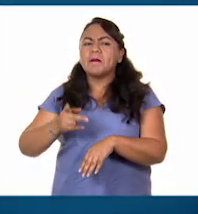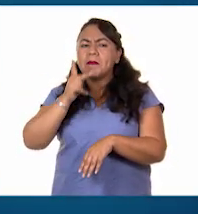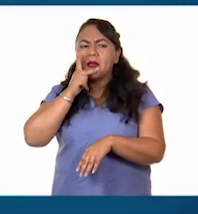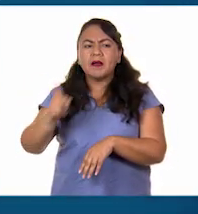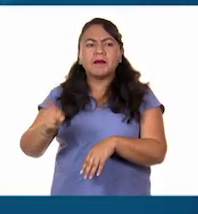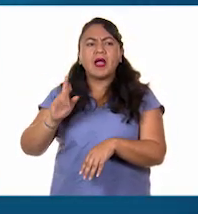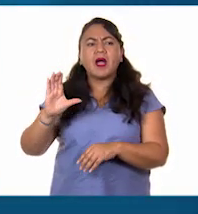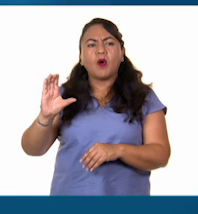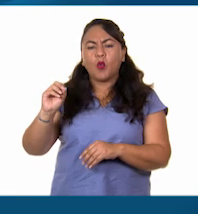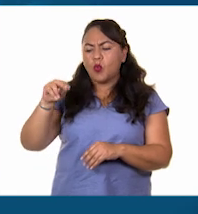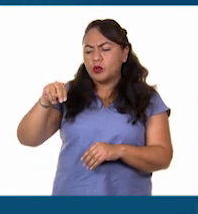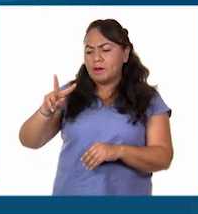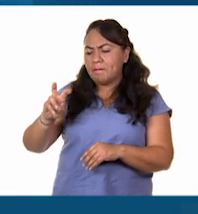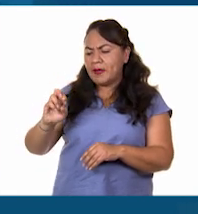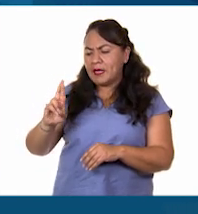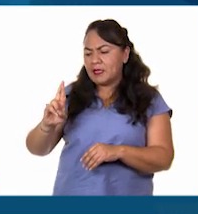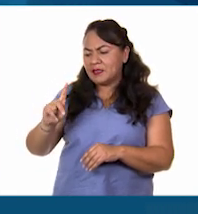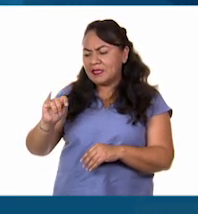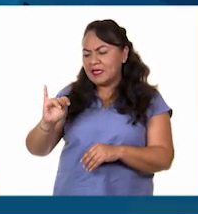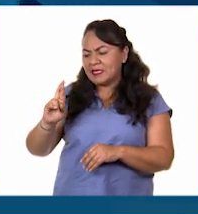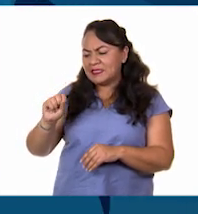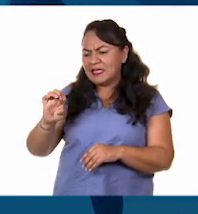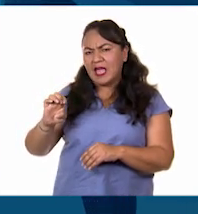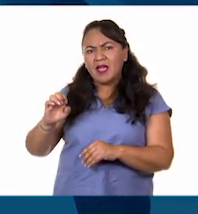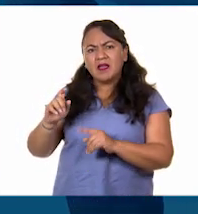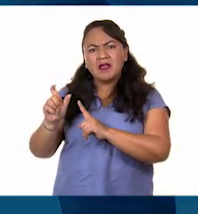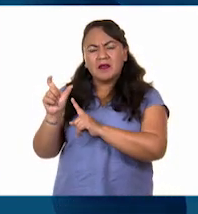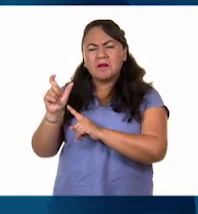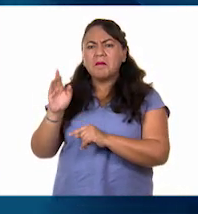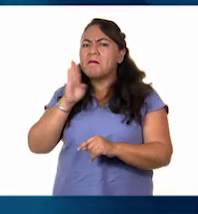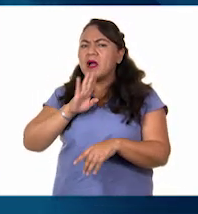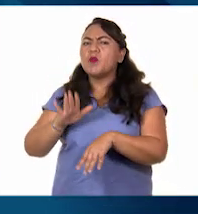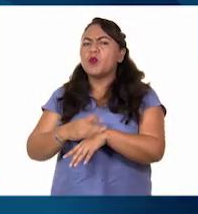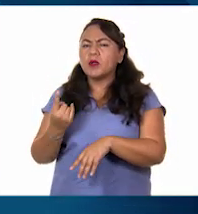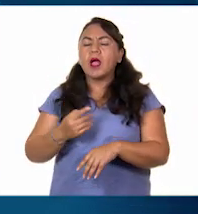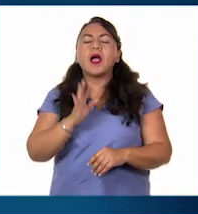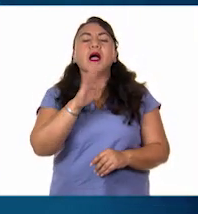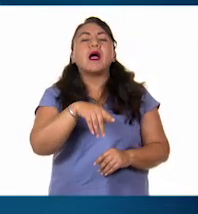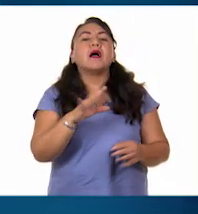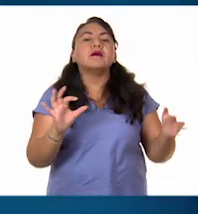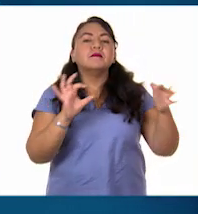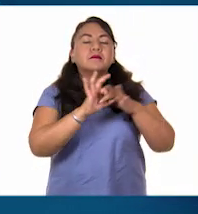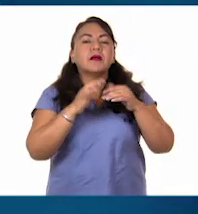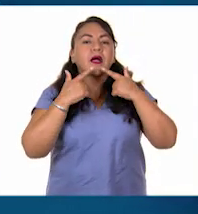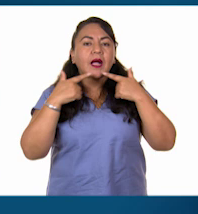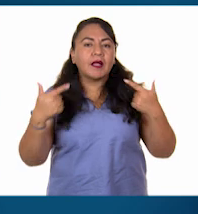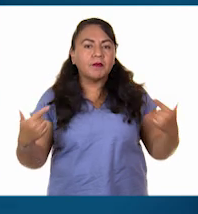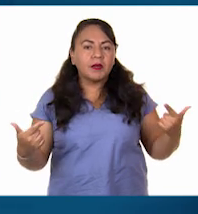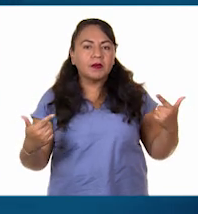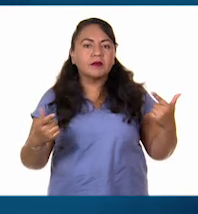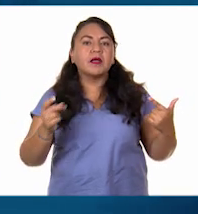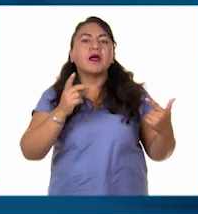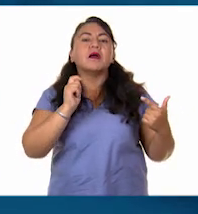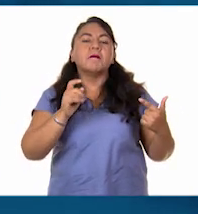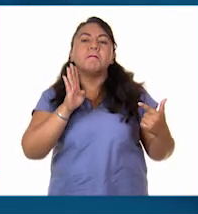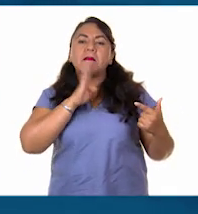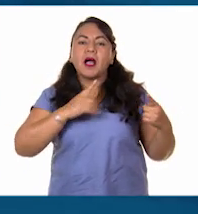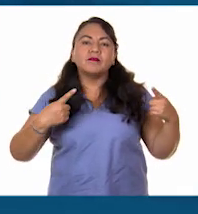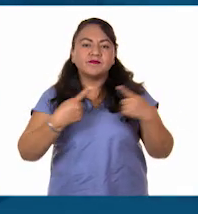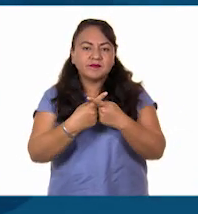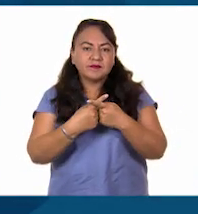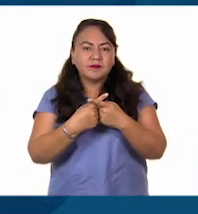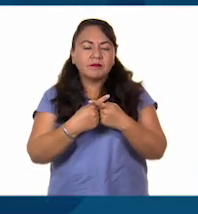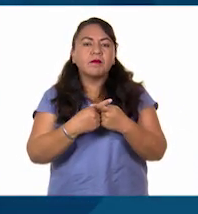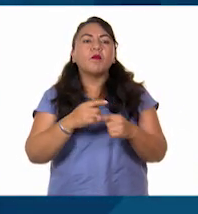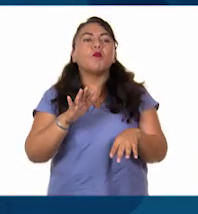convertirse está mal. Mira, se trata de una cuestión gramatical sobre el pronombre que debería usarse para señalar